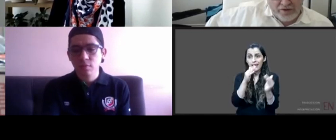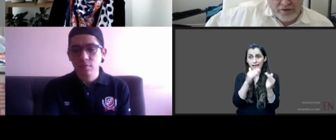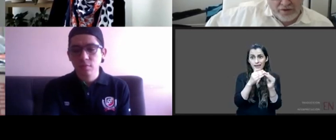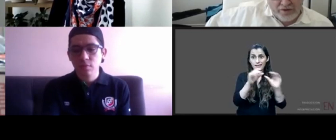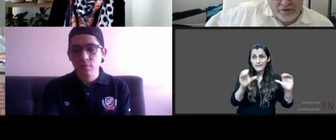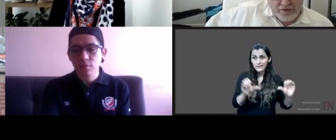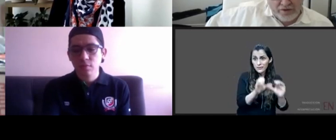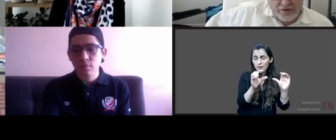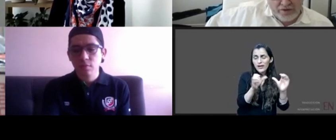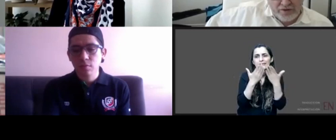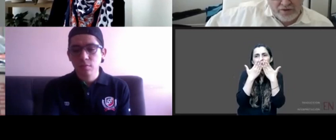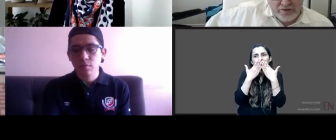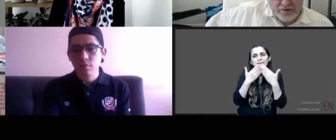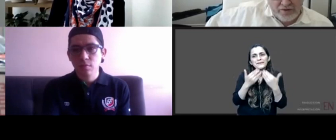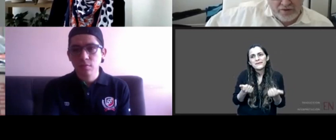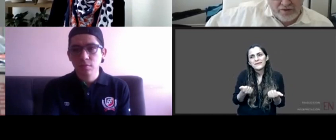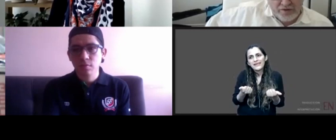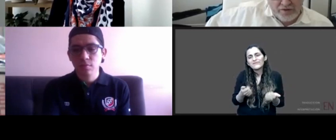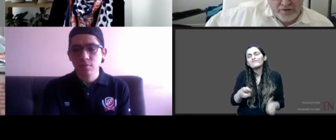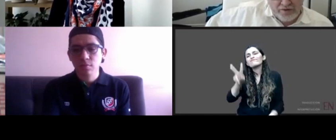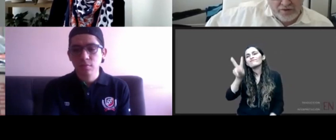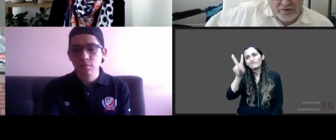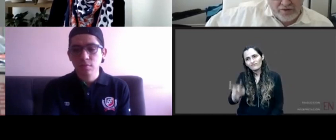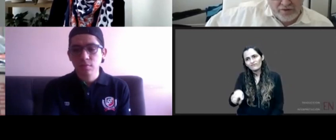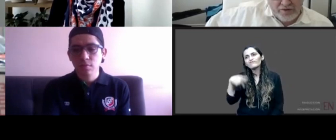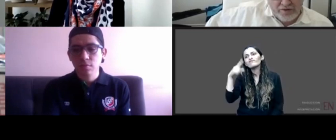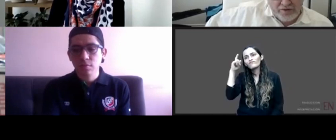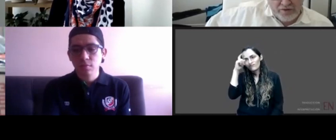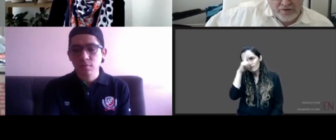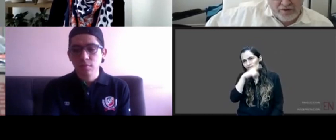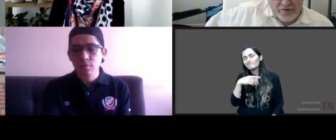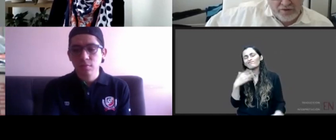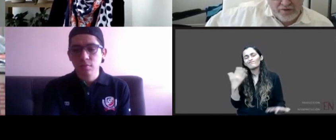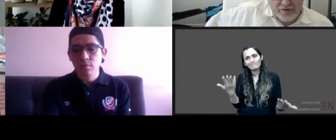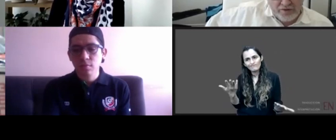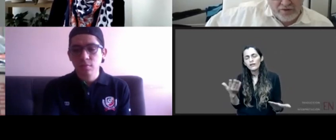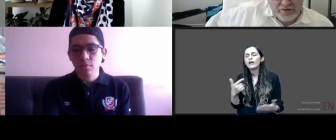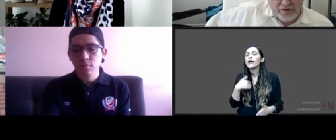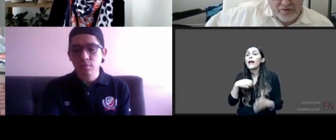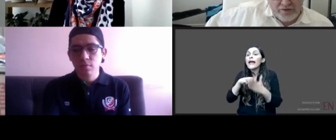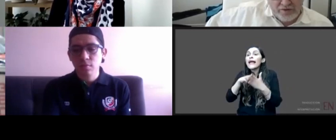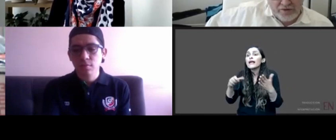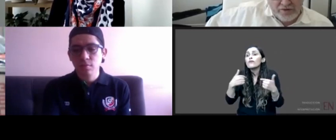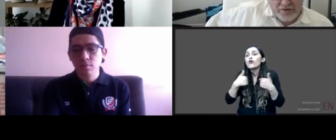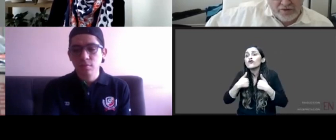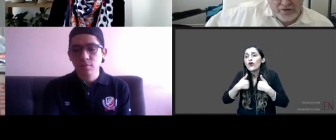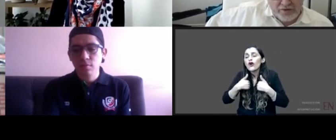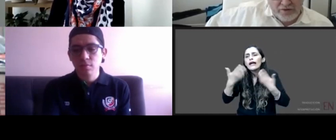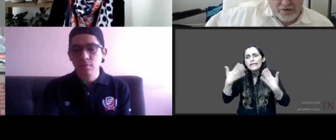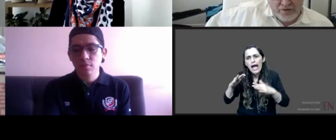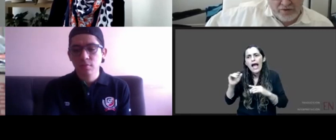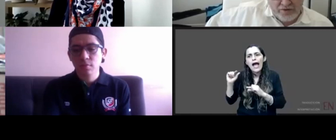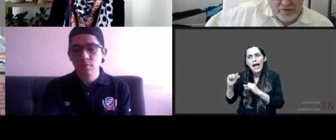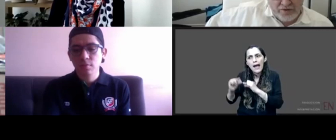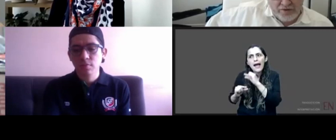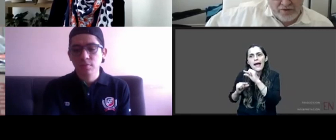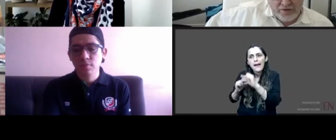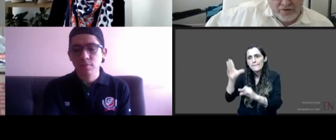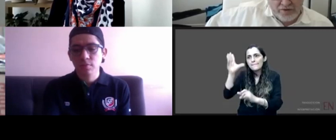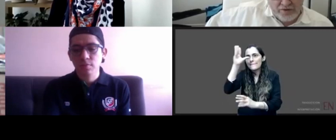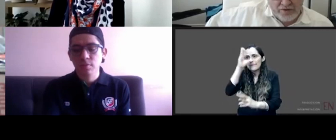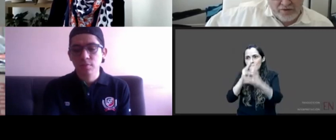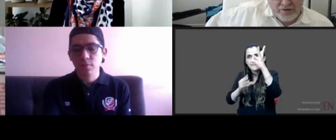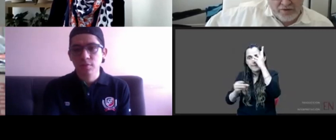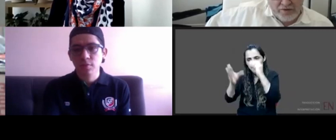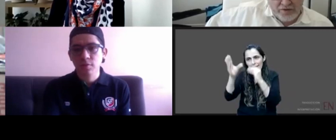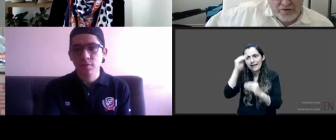Entonces, claro que afecta, sí. Como les comento, si yo que ya voy conociendo, aunque me cuesta,